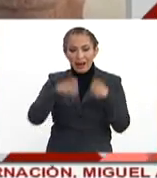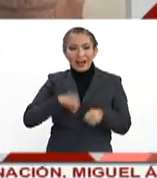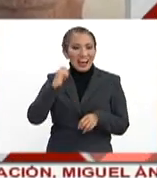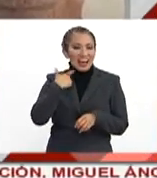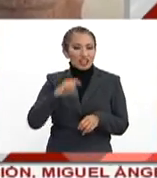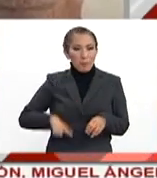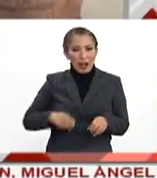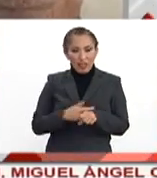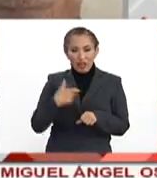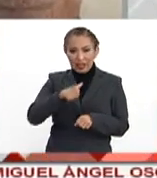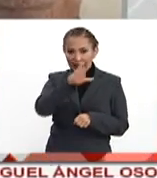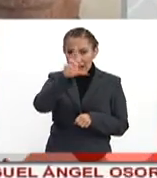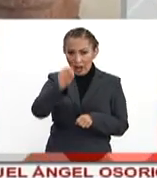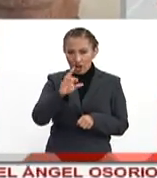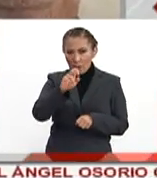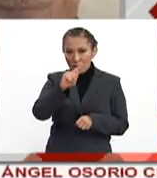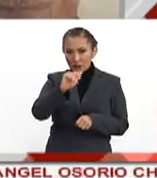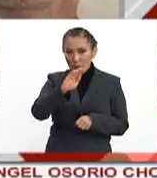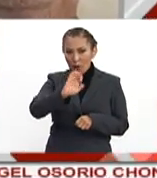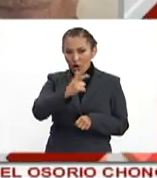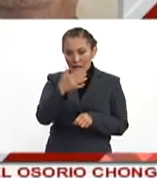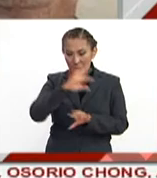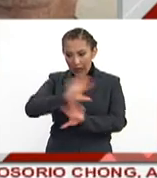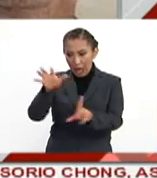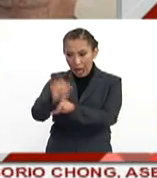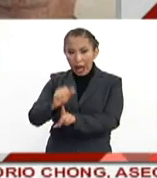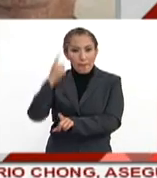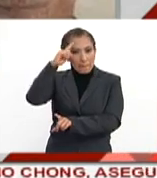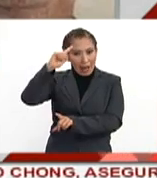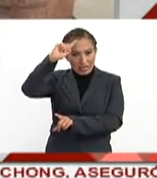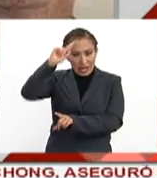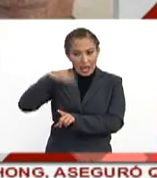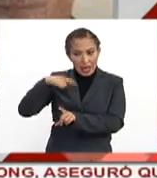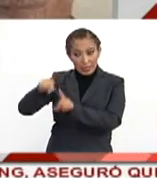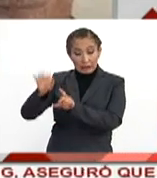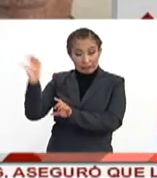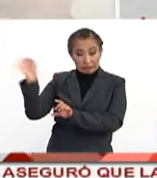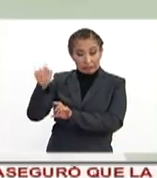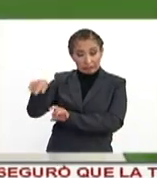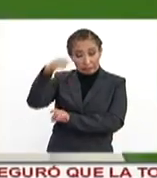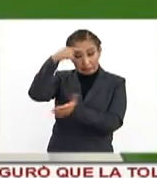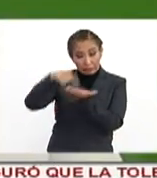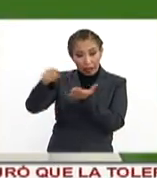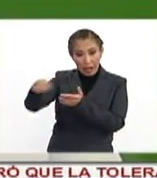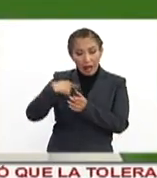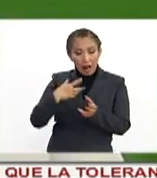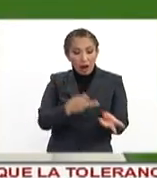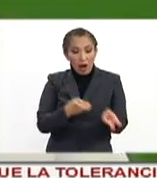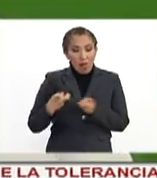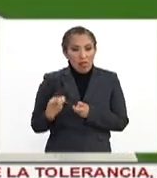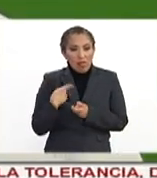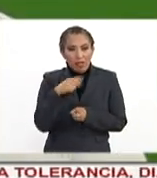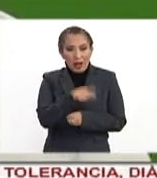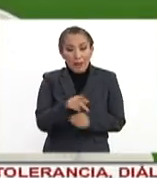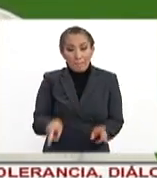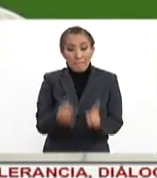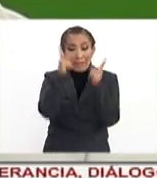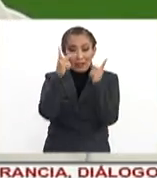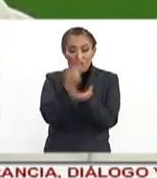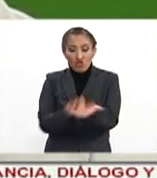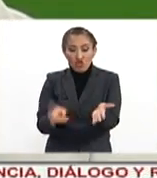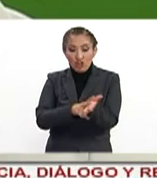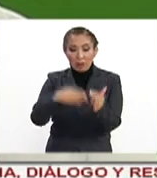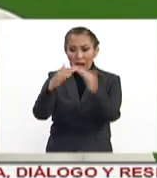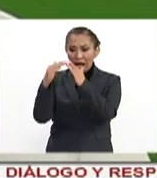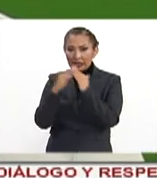ex gobernador de Quintana Roo, Roberto Borge, fueron detenidos en Madrid. Se presume que obtuvieron un lucro indebido al vender por duplicado